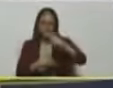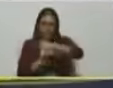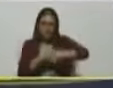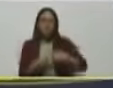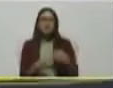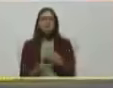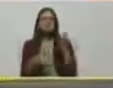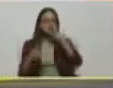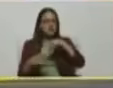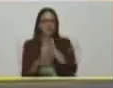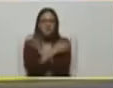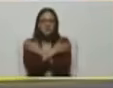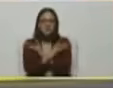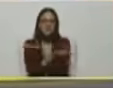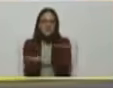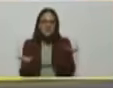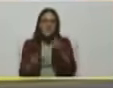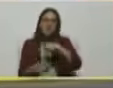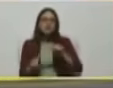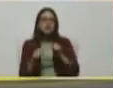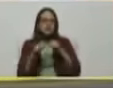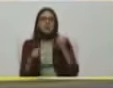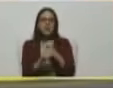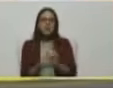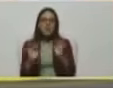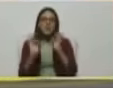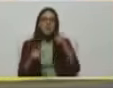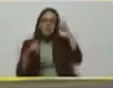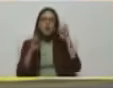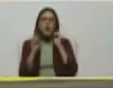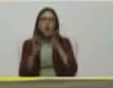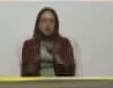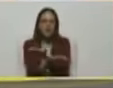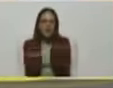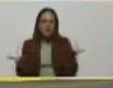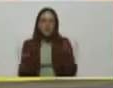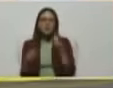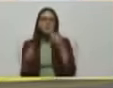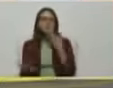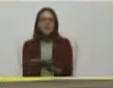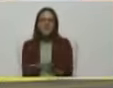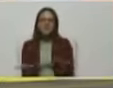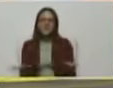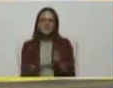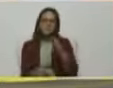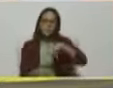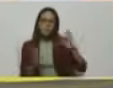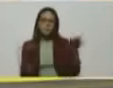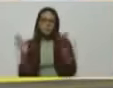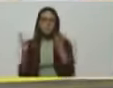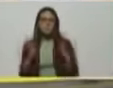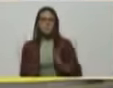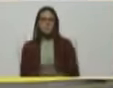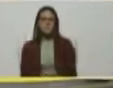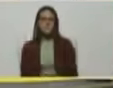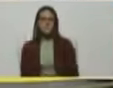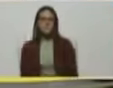Felicidades, pues. Que todo siga saliendo bien y que Dios los bendiga a todos y a todas. Muchas gracias.